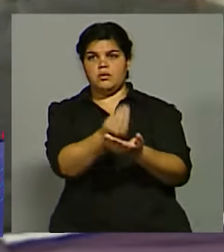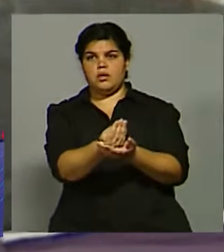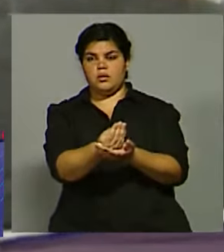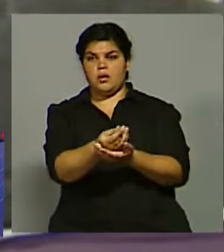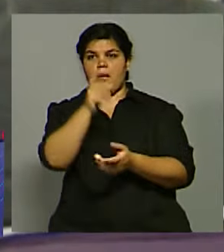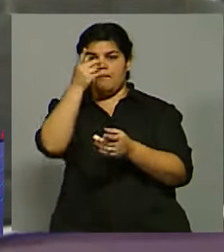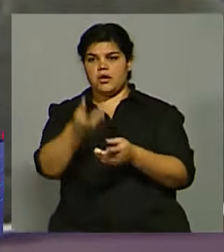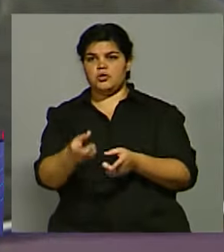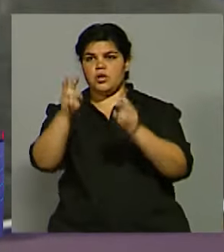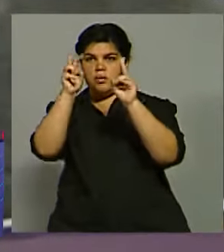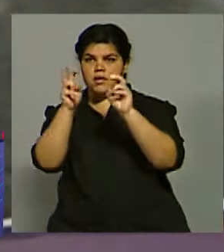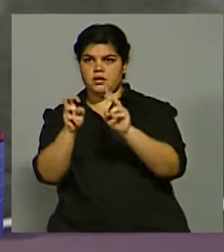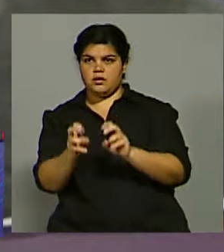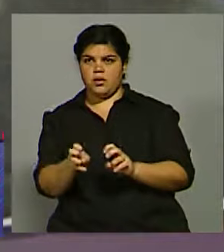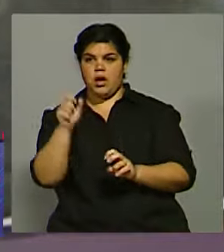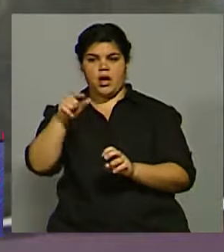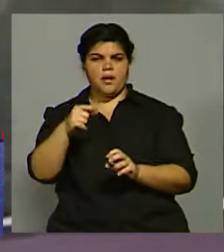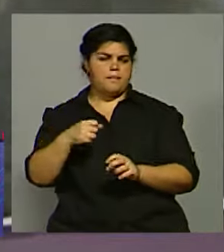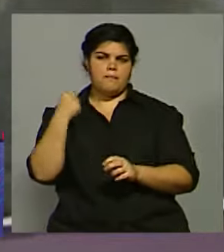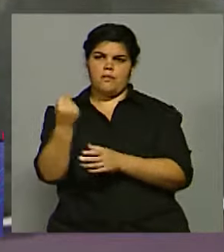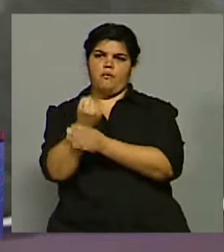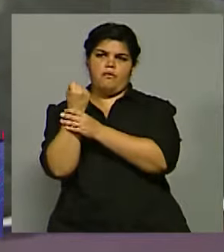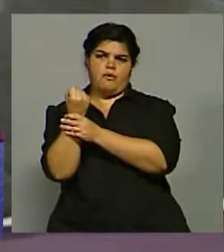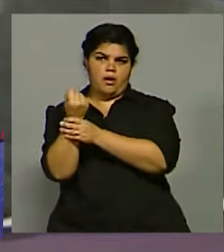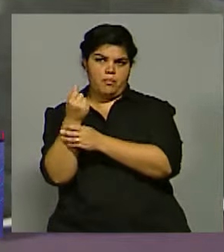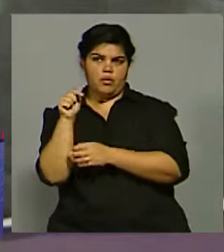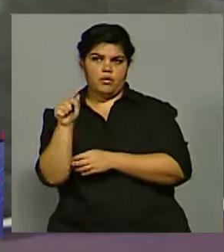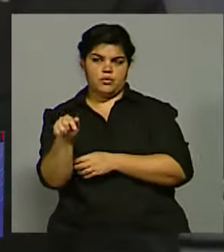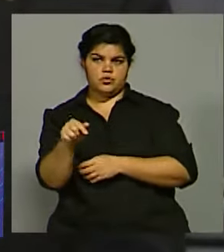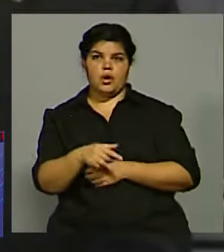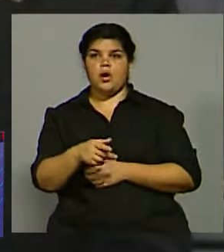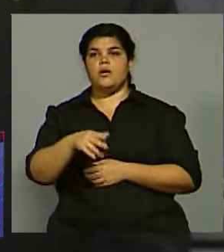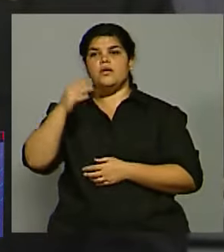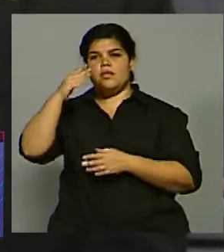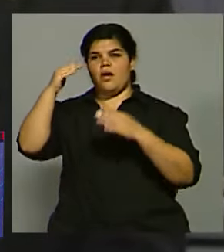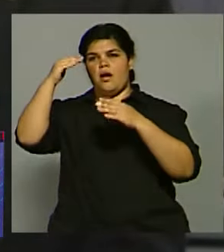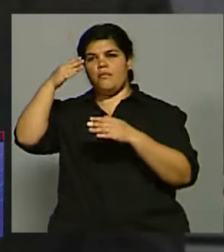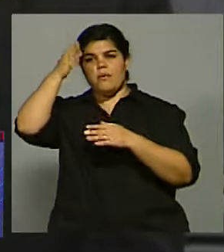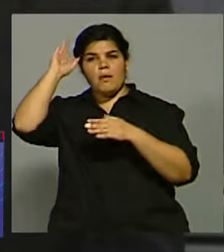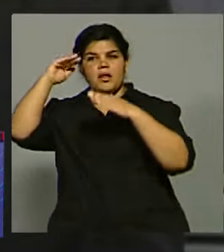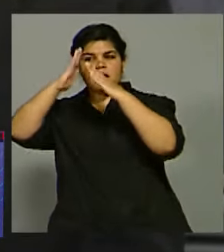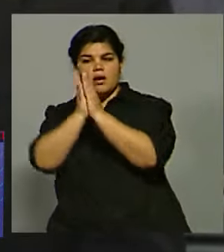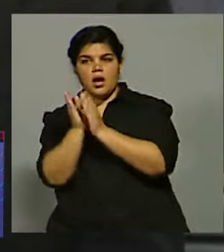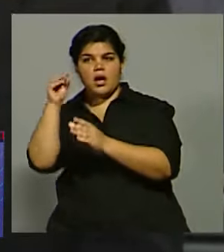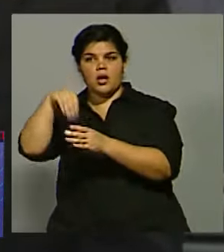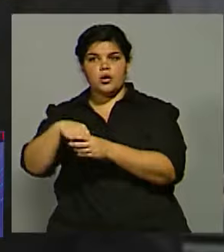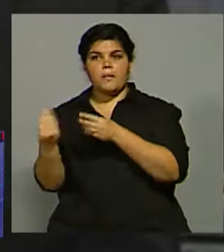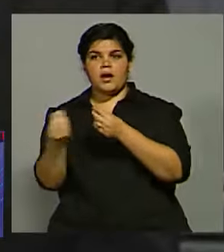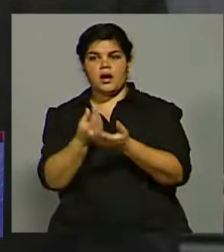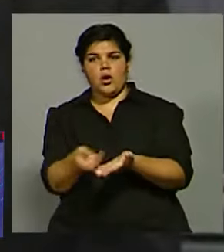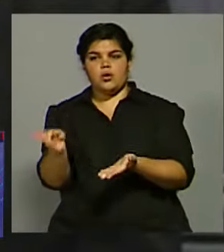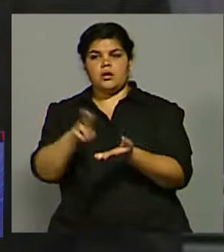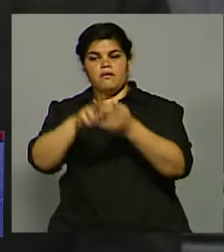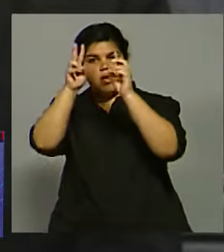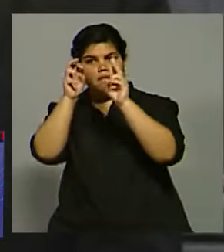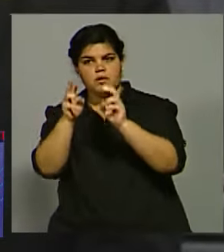es dicen el número uno de los investigadores en el Vaticano en materia de abuso sexual para que lleve a cabo una nueva investigación recolectando